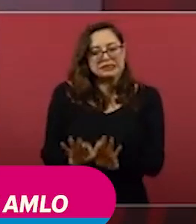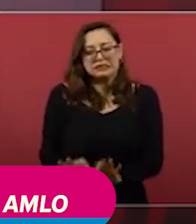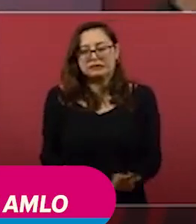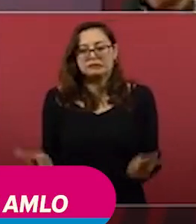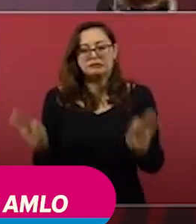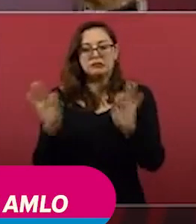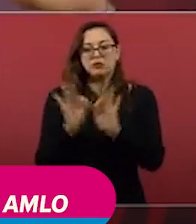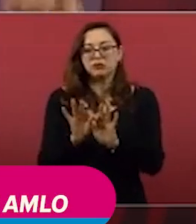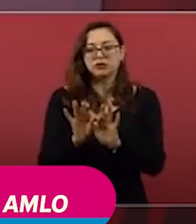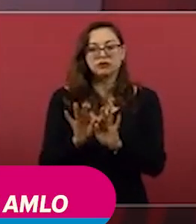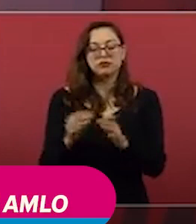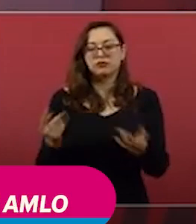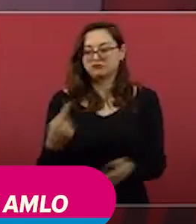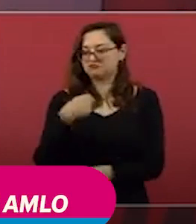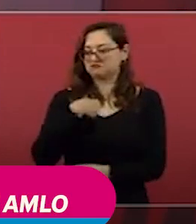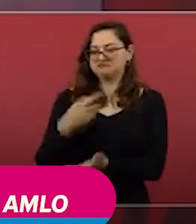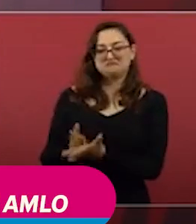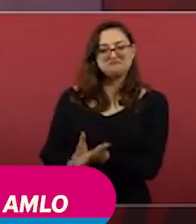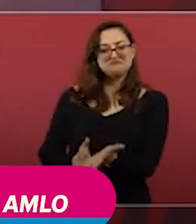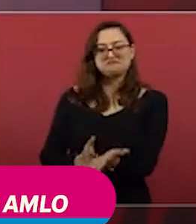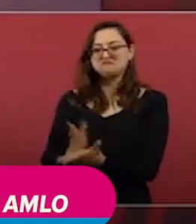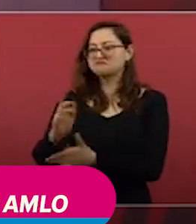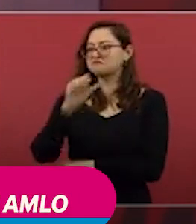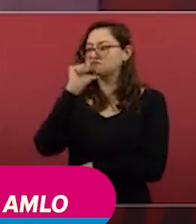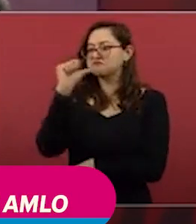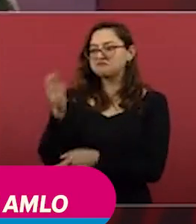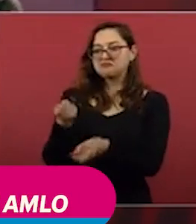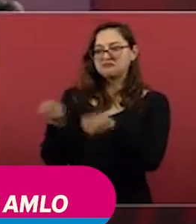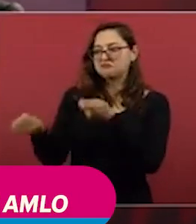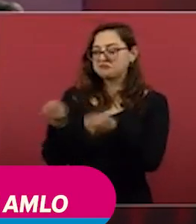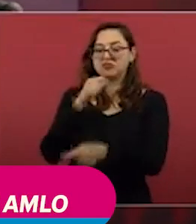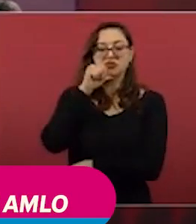hay autonomía en el Poder Judicial,